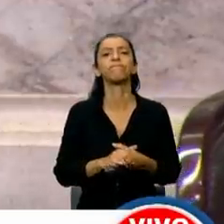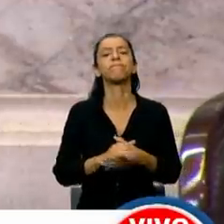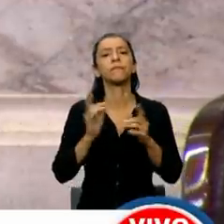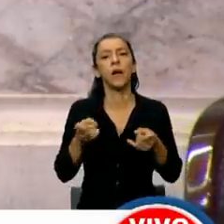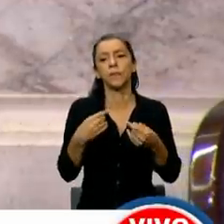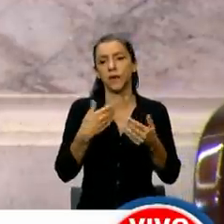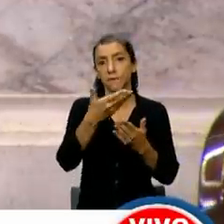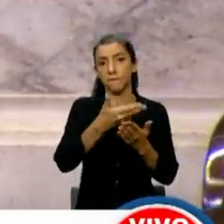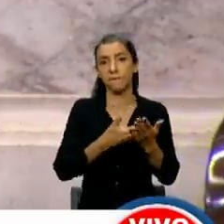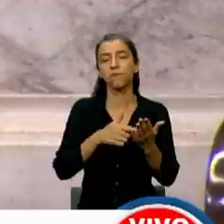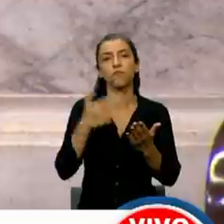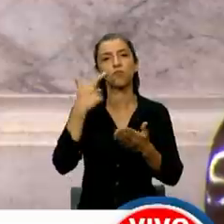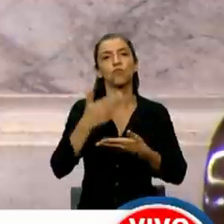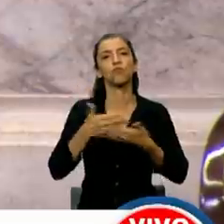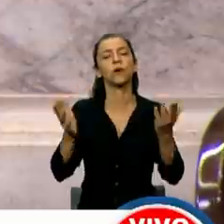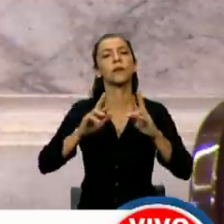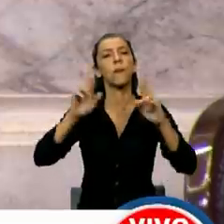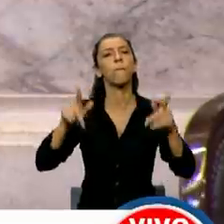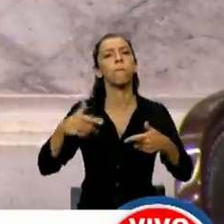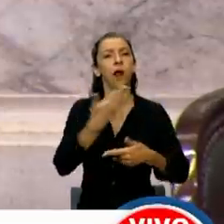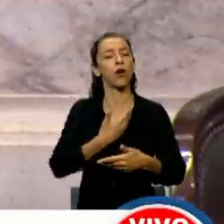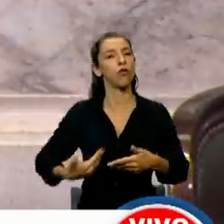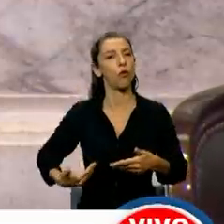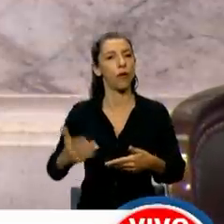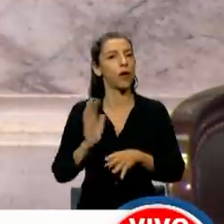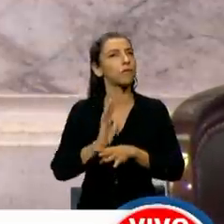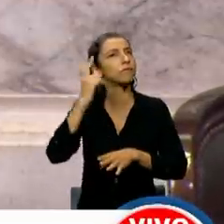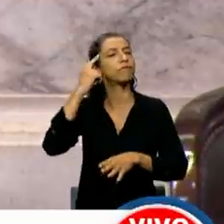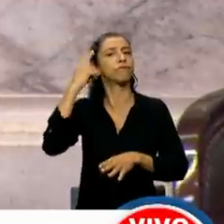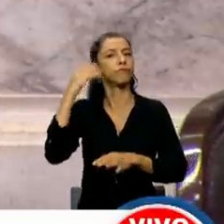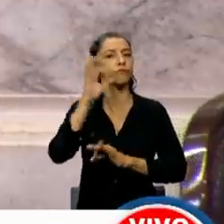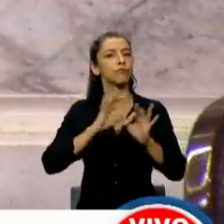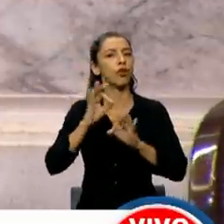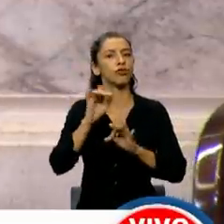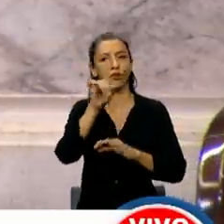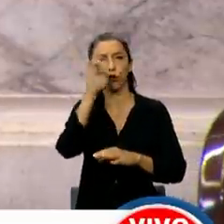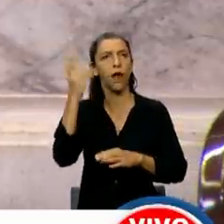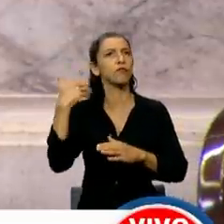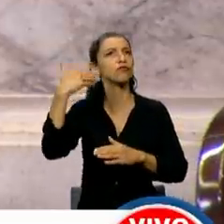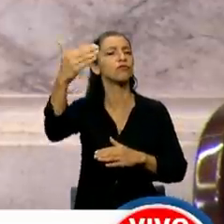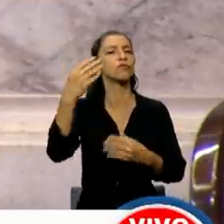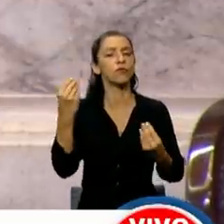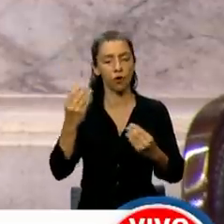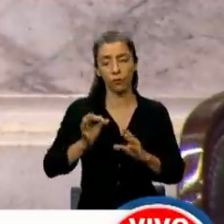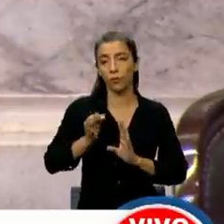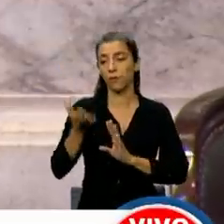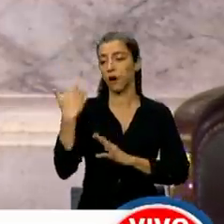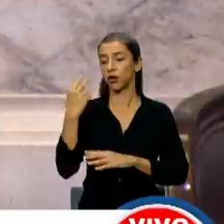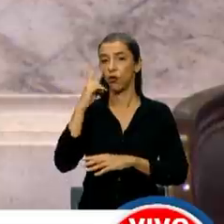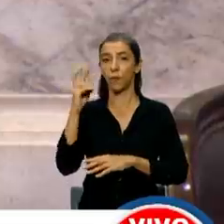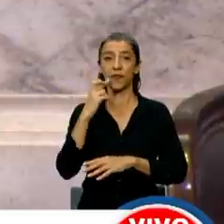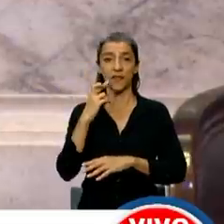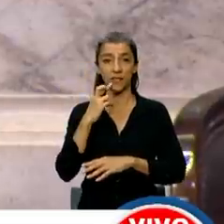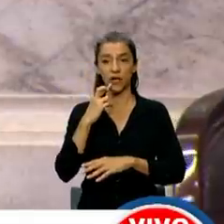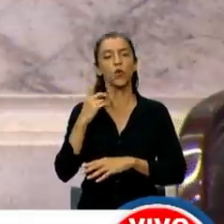plan de gobierno de este proyecto nacional que en 2019 fue encomendado con la confianza